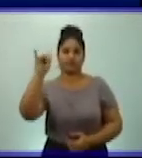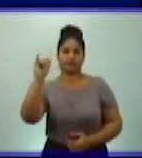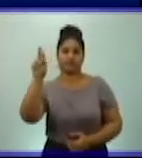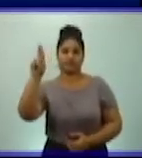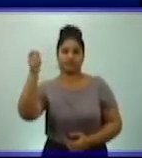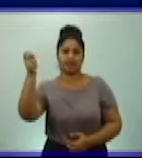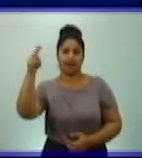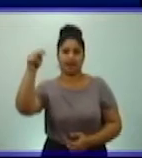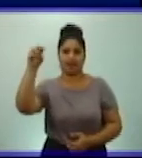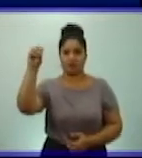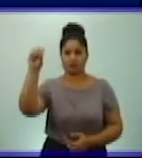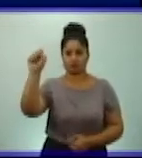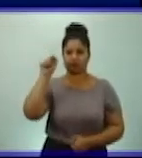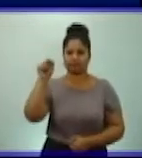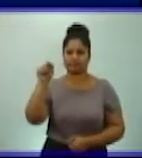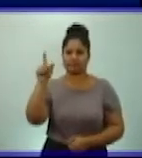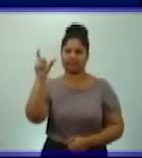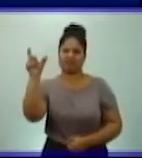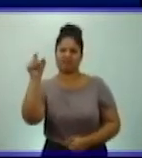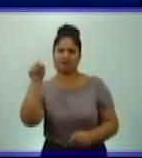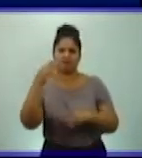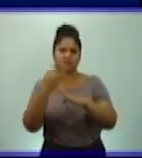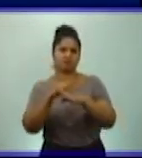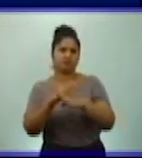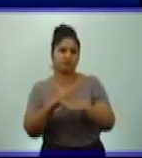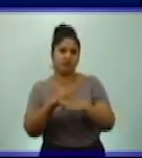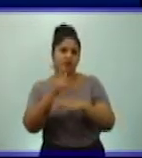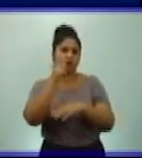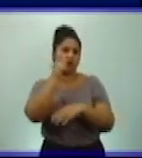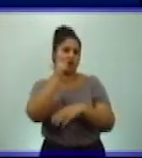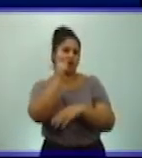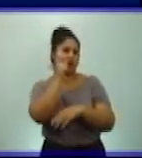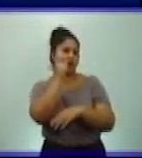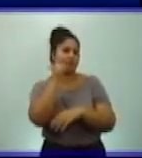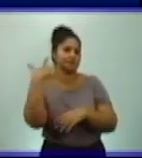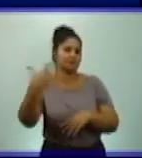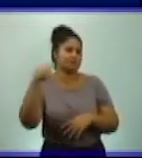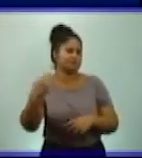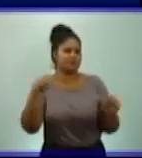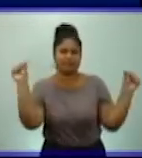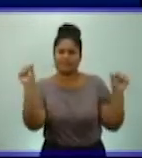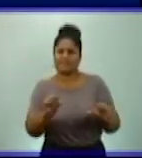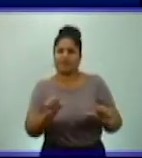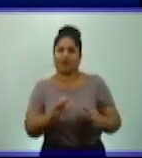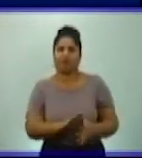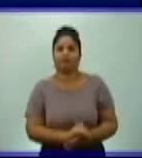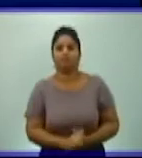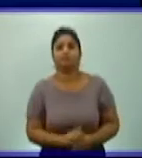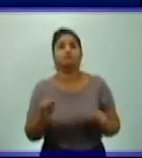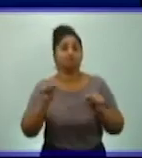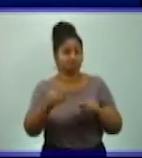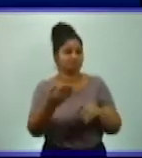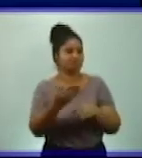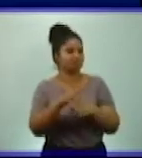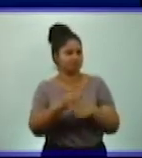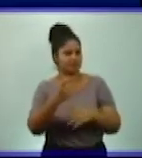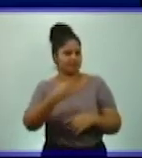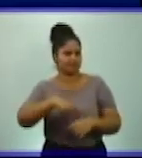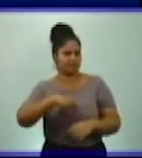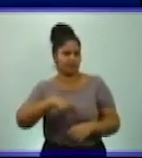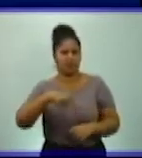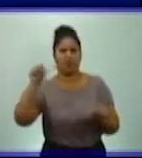tiranos? Tiranos son los hombres, ¿no es verdad? Por tanto, se le está atribuyendo una cualidad